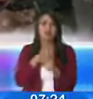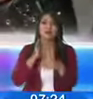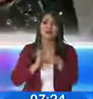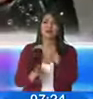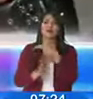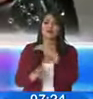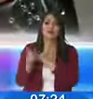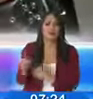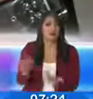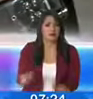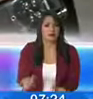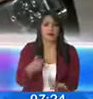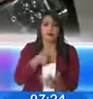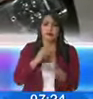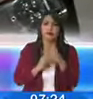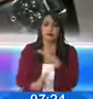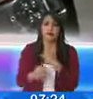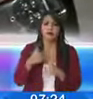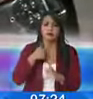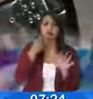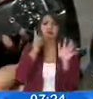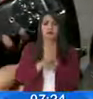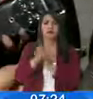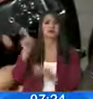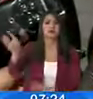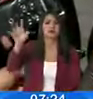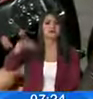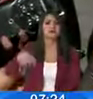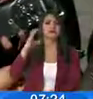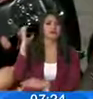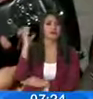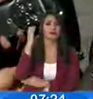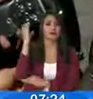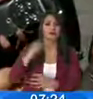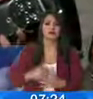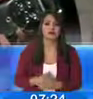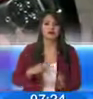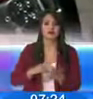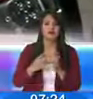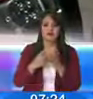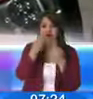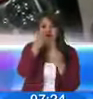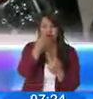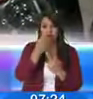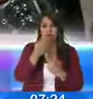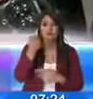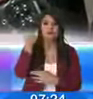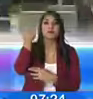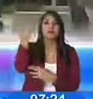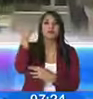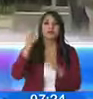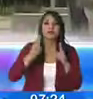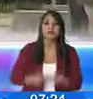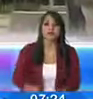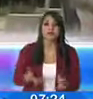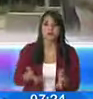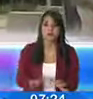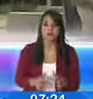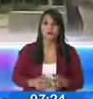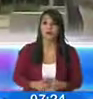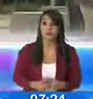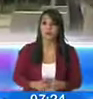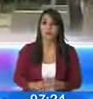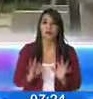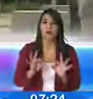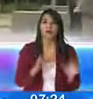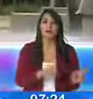refugiado. Vamos a demandar al Estado colombiano por haber violentado mis derechos humanos. De esta forma se